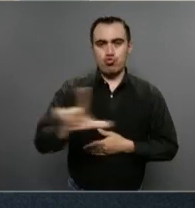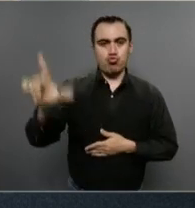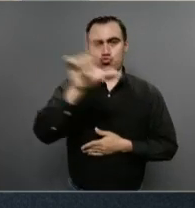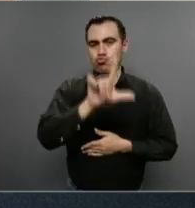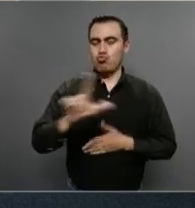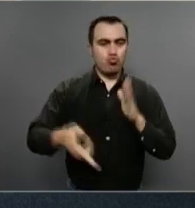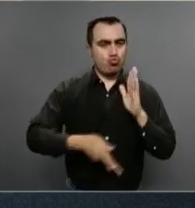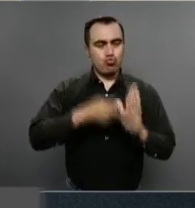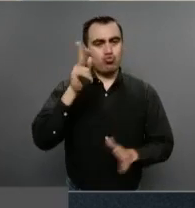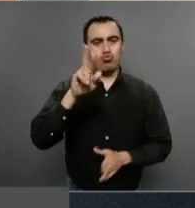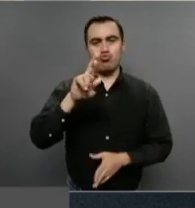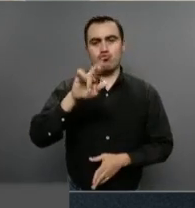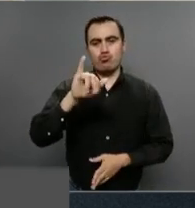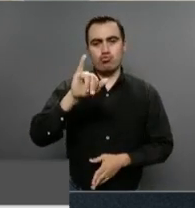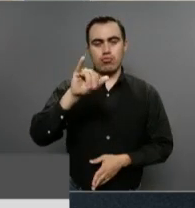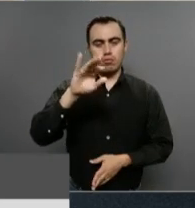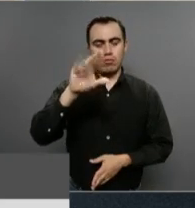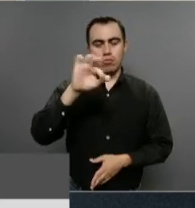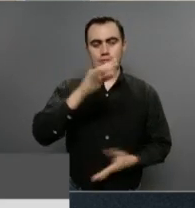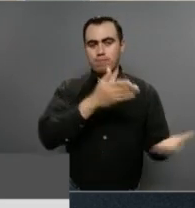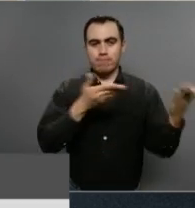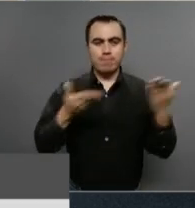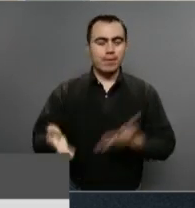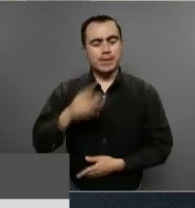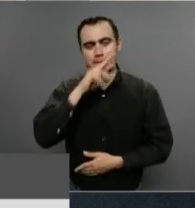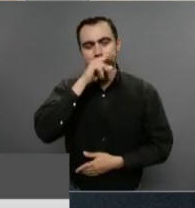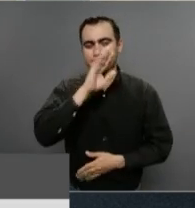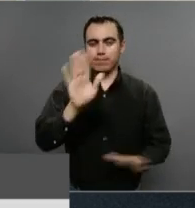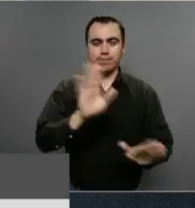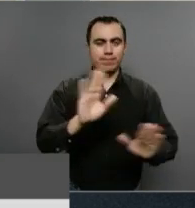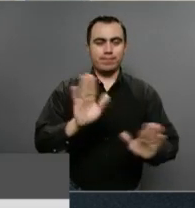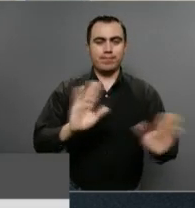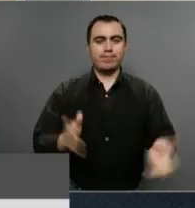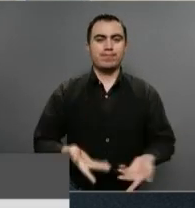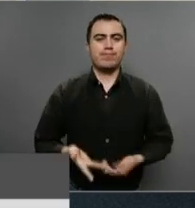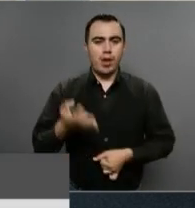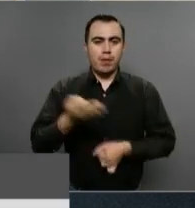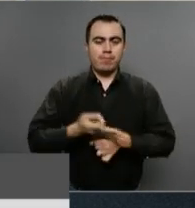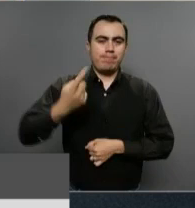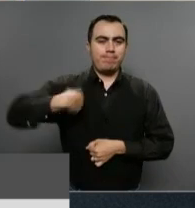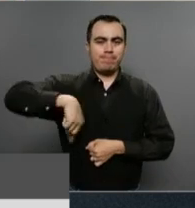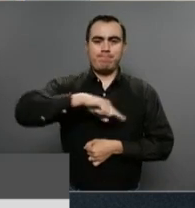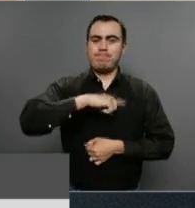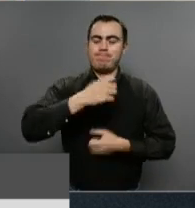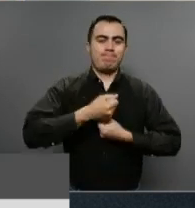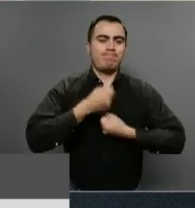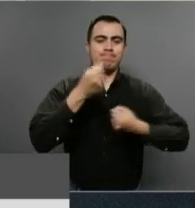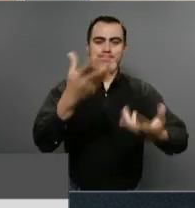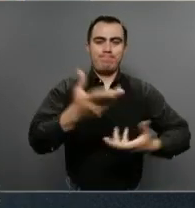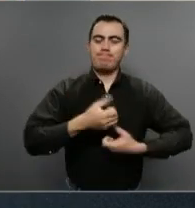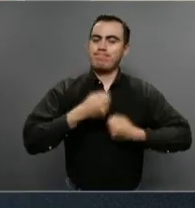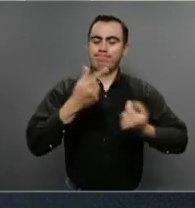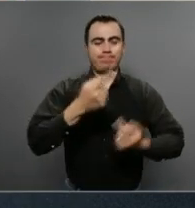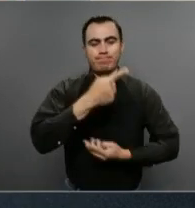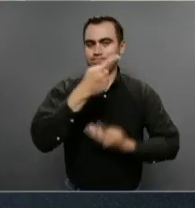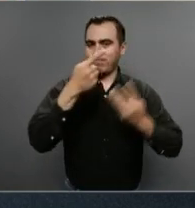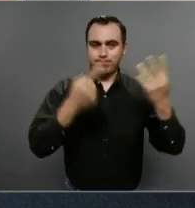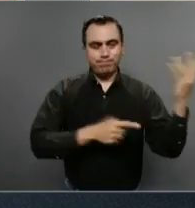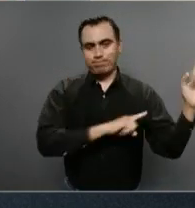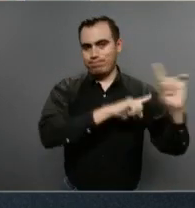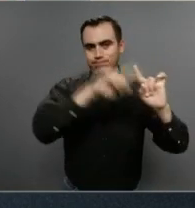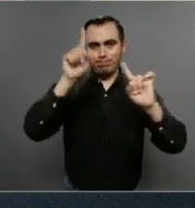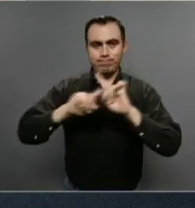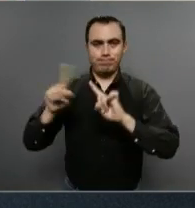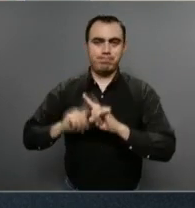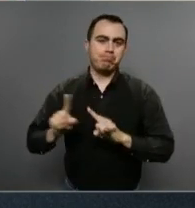No se alteren. Estamos aquí ofreciéndoles este segmento de información diversa, entre otras cosas, de